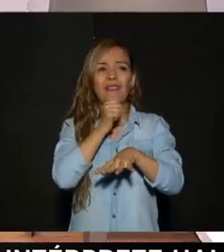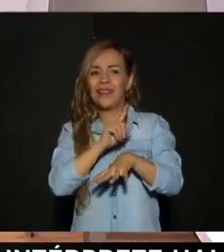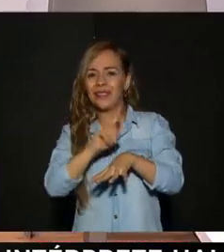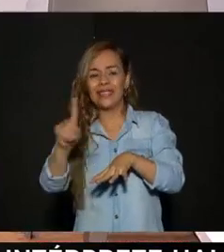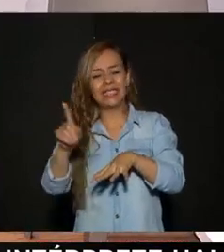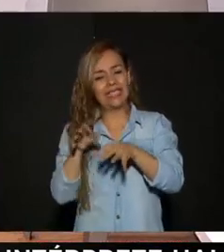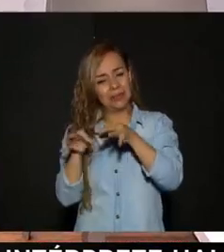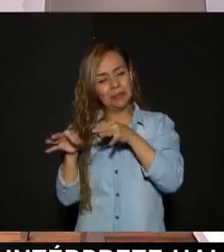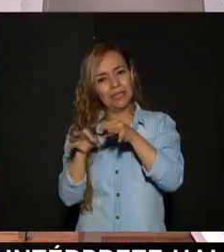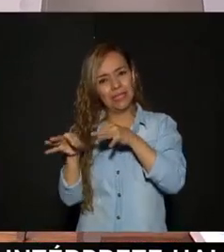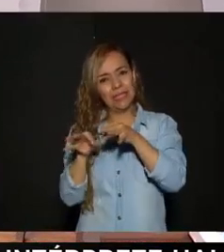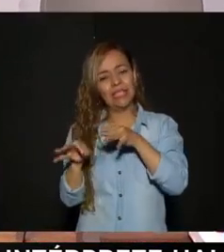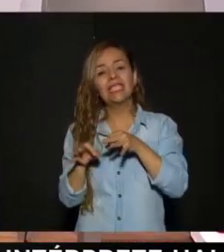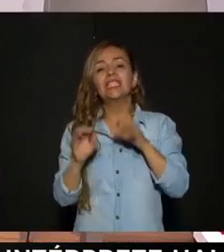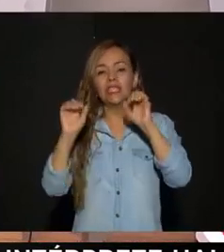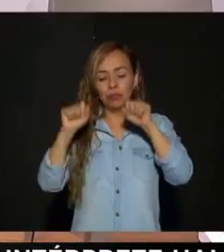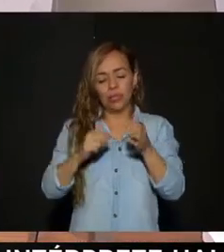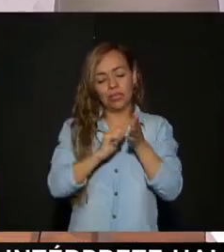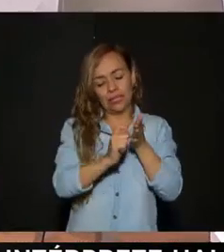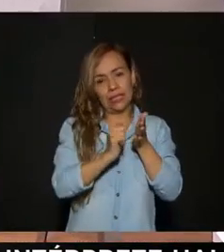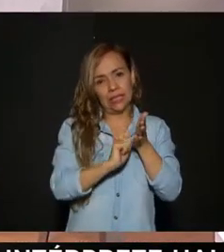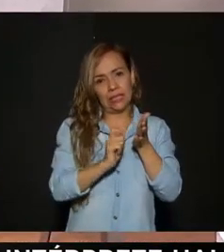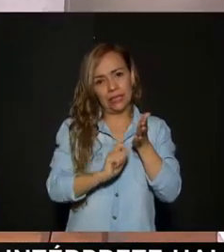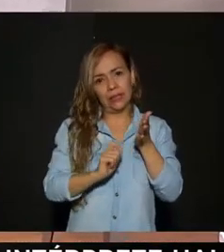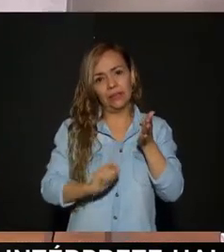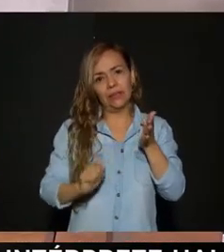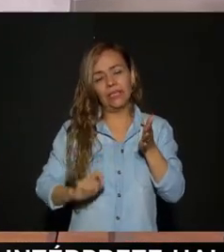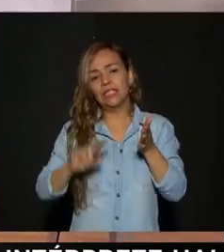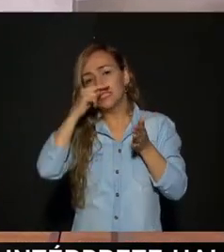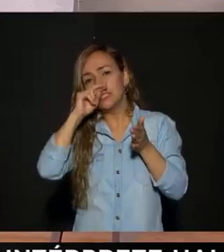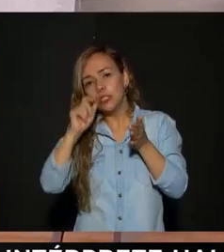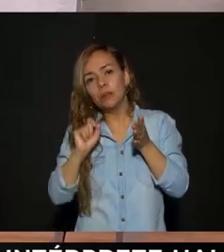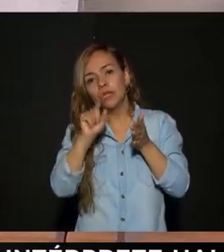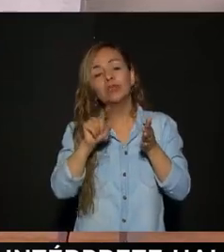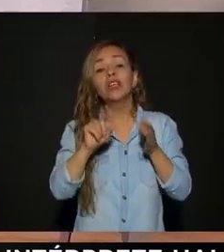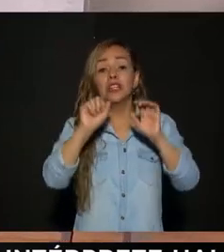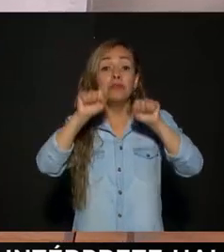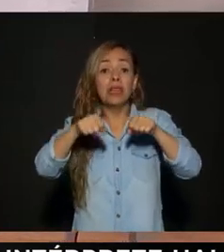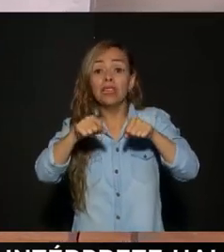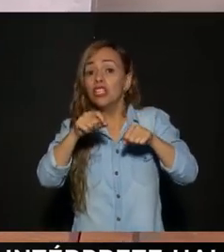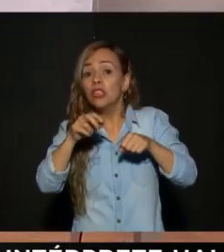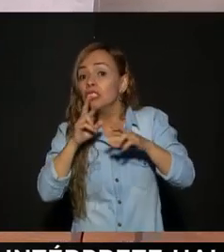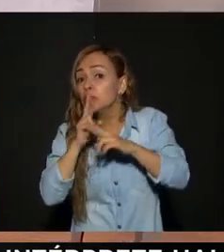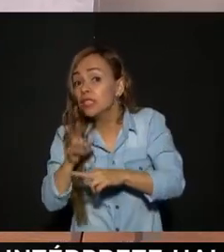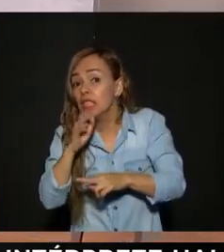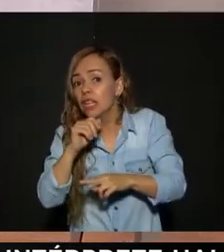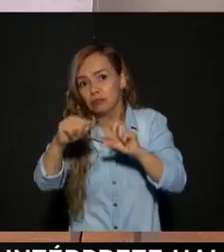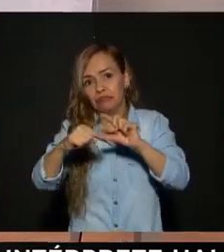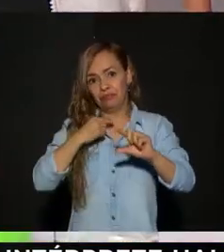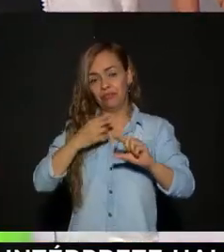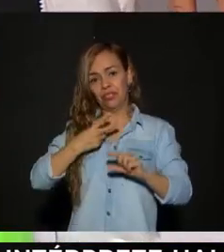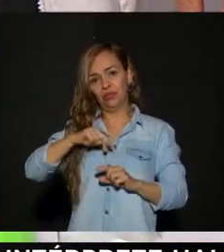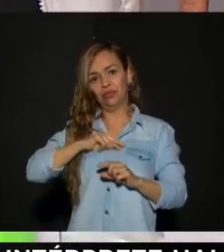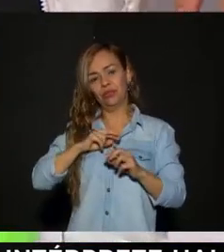y ir escribiendo todas esas preguntas y mandárnoslas al centro infantil. Por eso, en